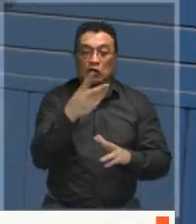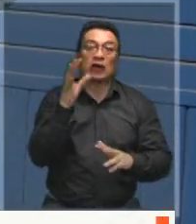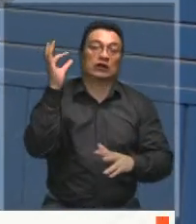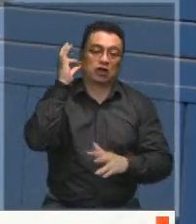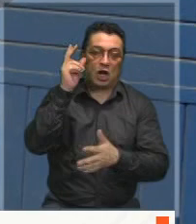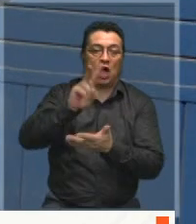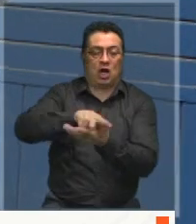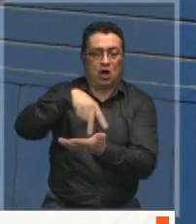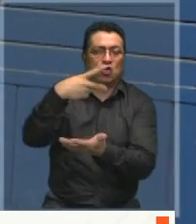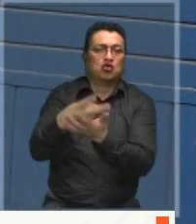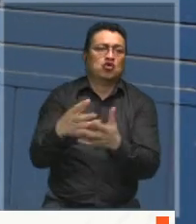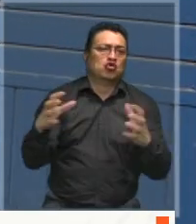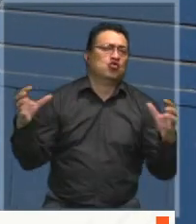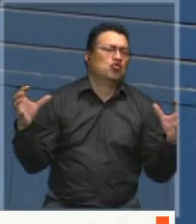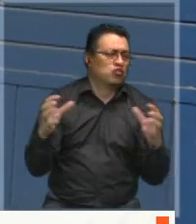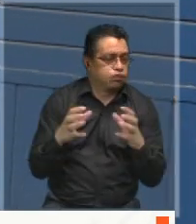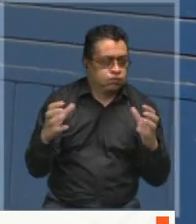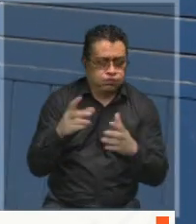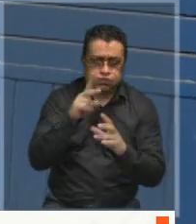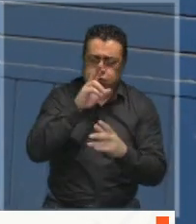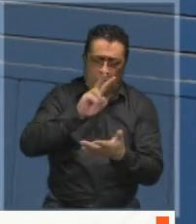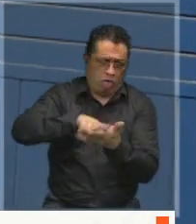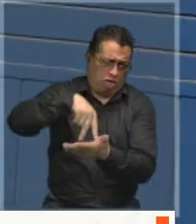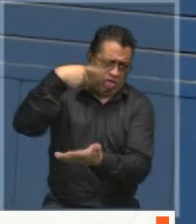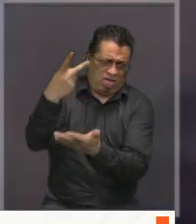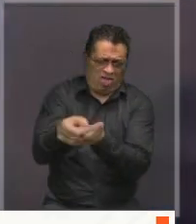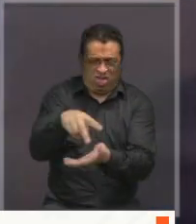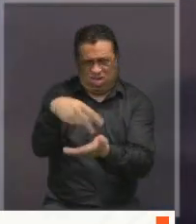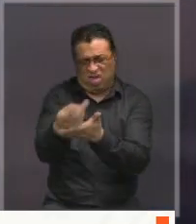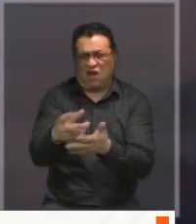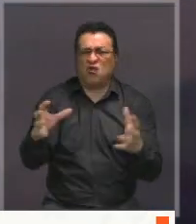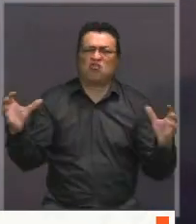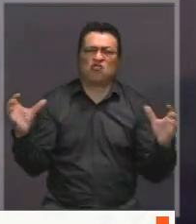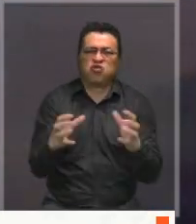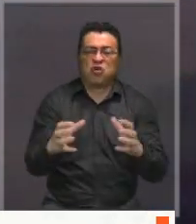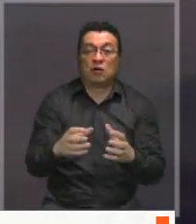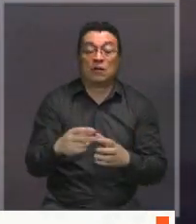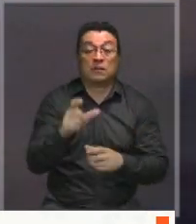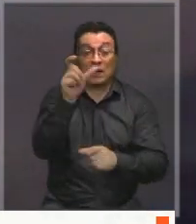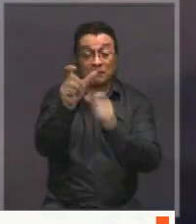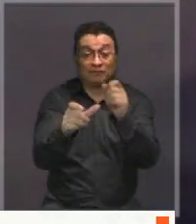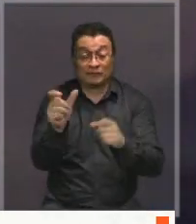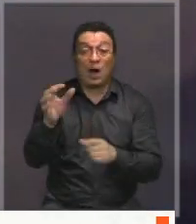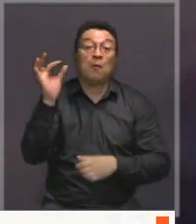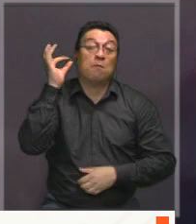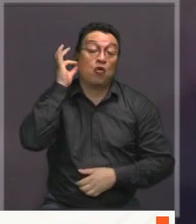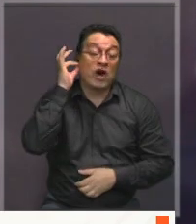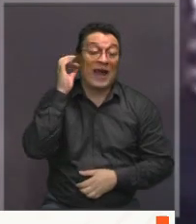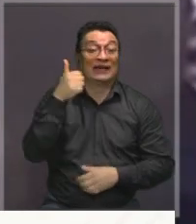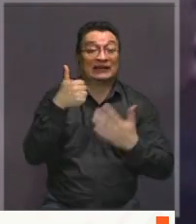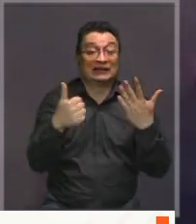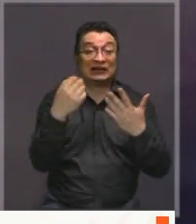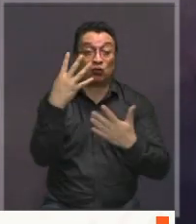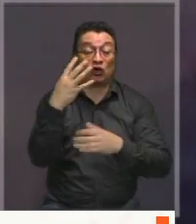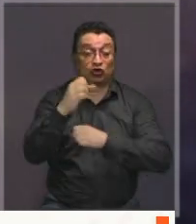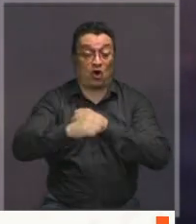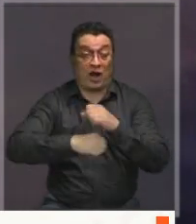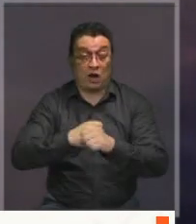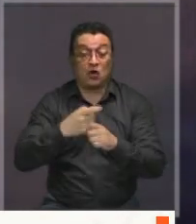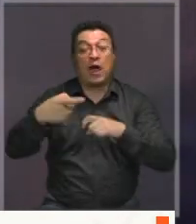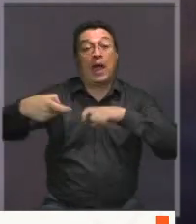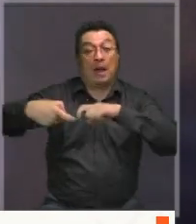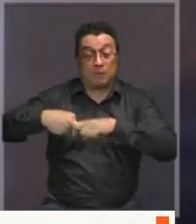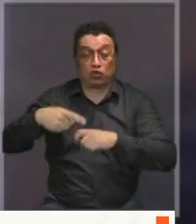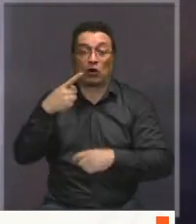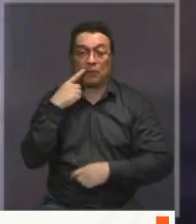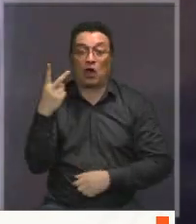cayó como un costal, o sea, casi toda quebrada abajo. Las víctimas eran una mujer de 64 años de edad y su marido.